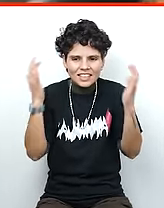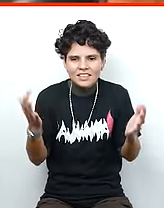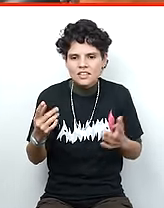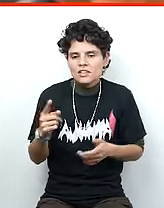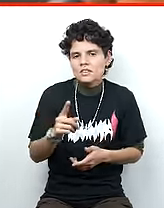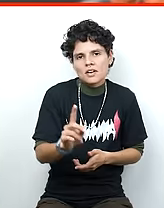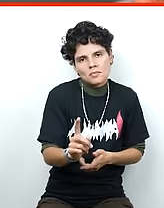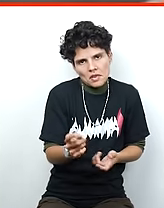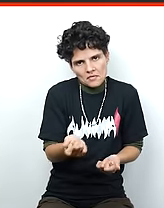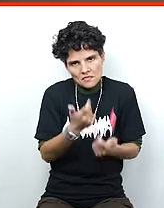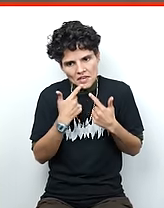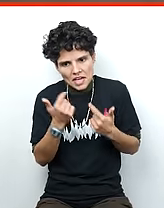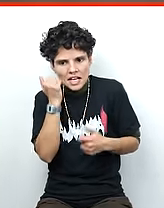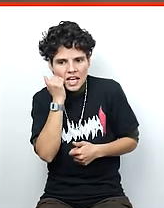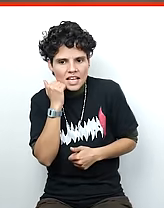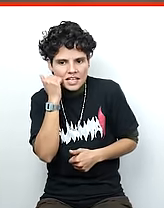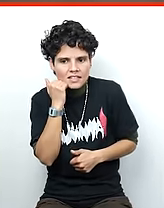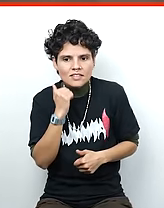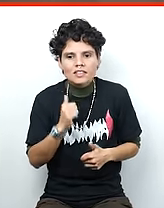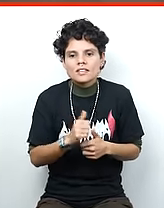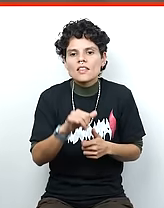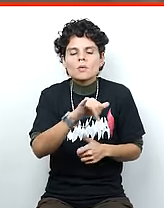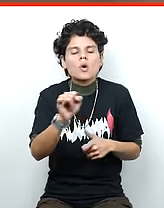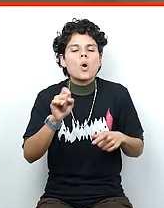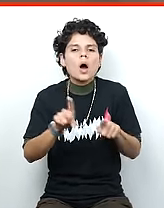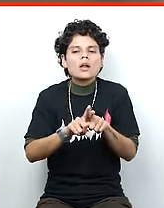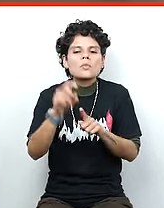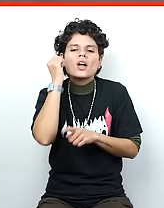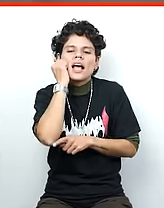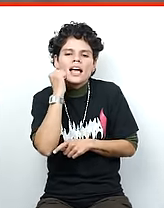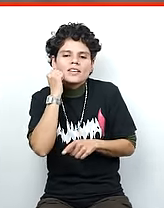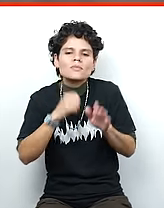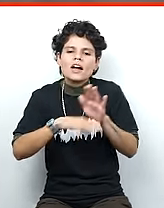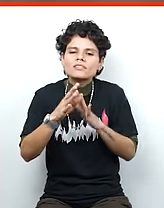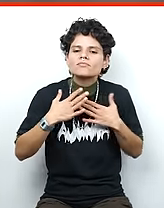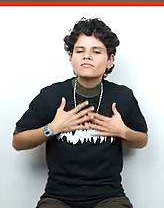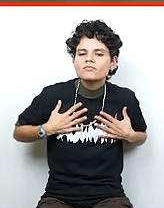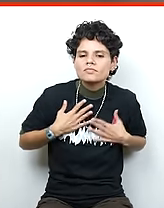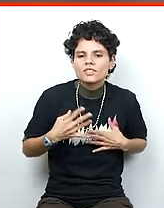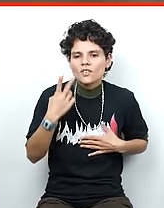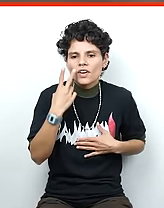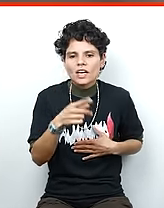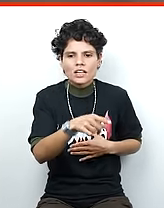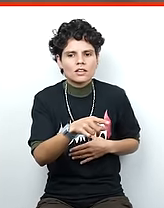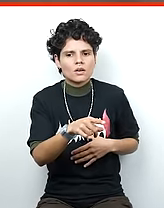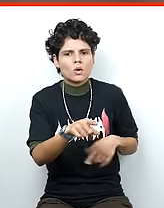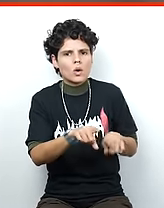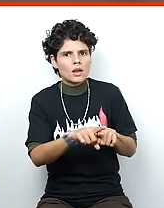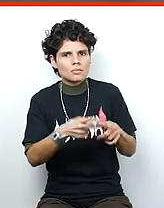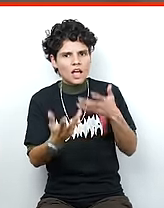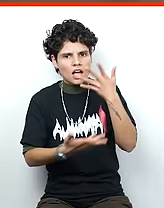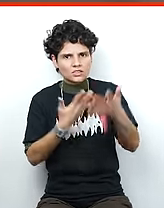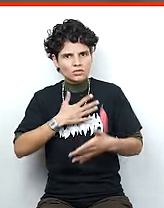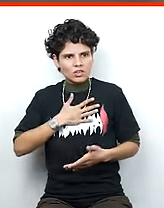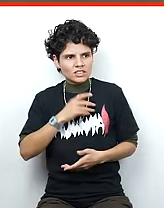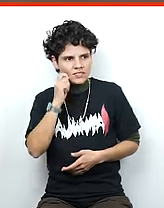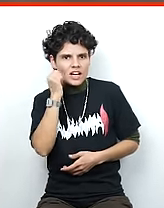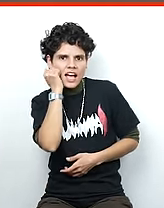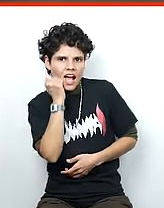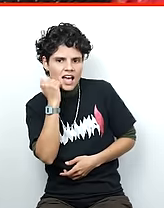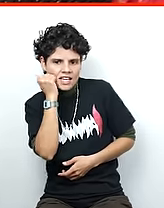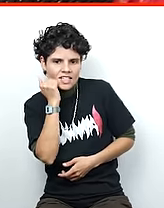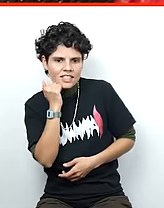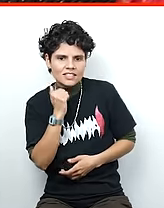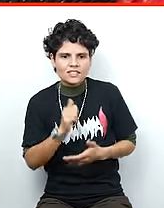No, pero bacán, es cariño, pues, de pana. Después ya como que lo sentí más fraternal, decir, ya, este loco se tatúa aquí, guau. Es porque realmente me